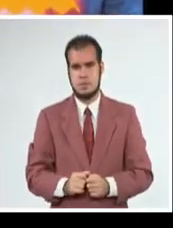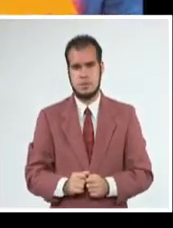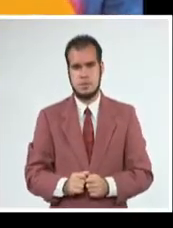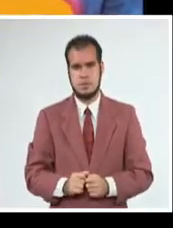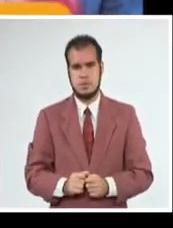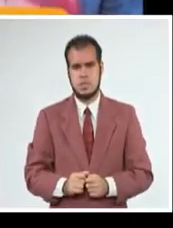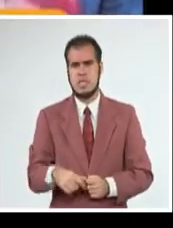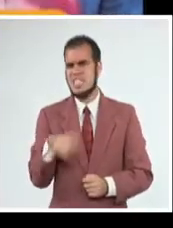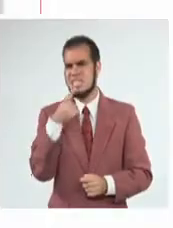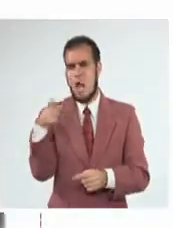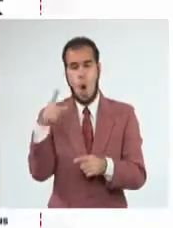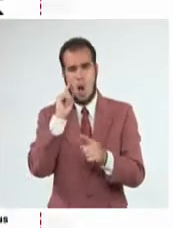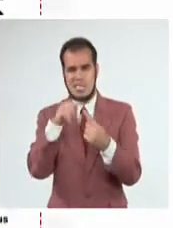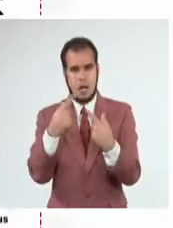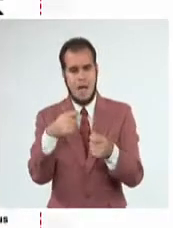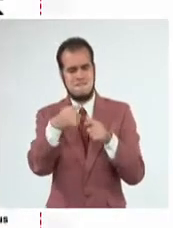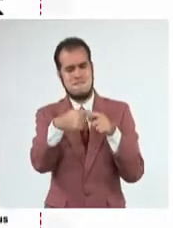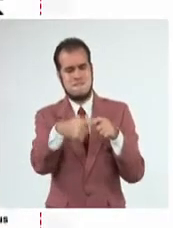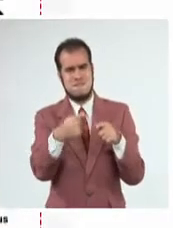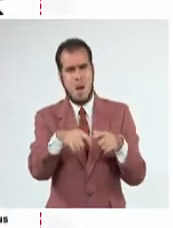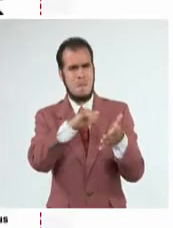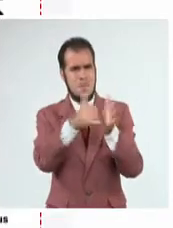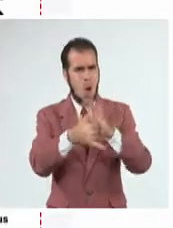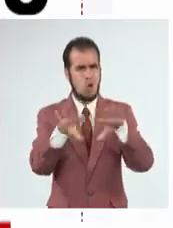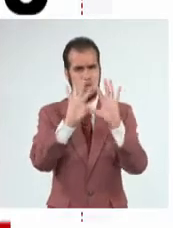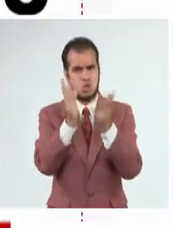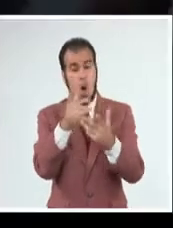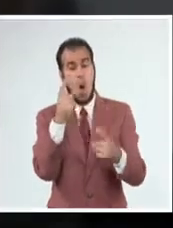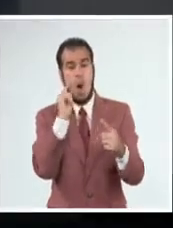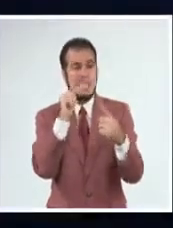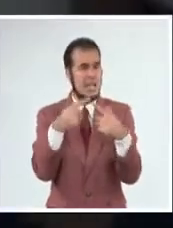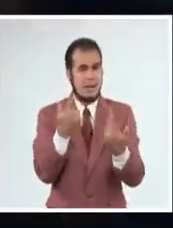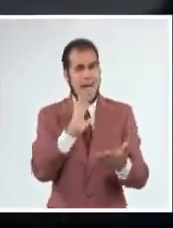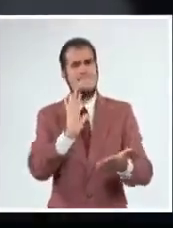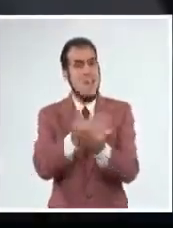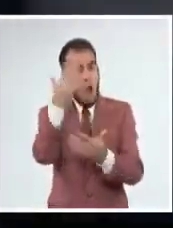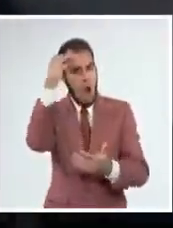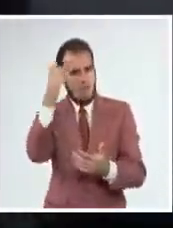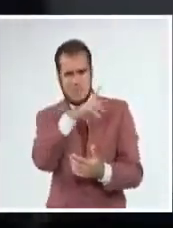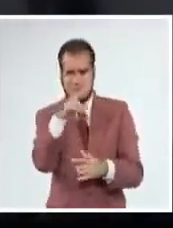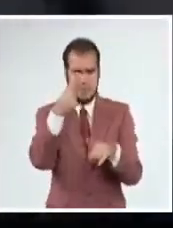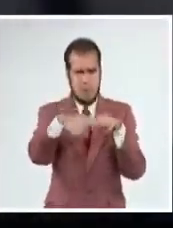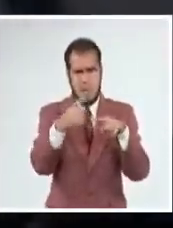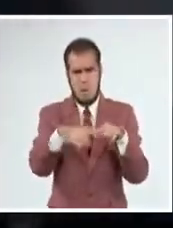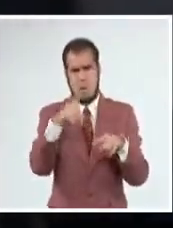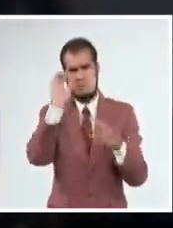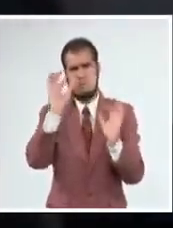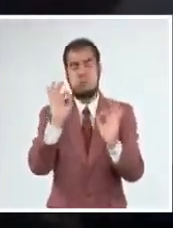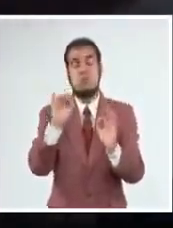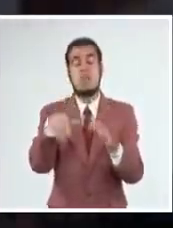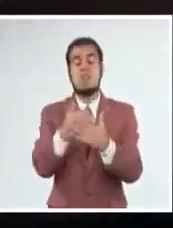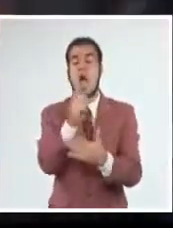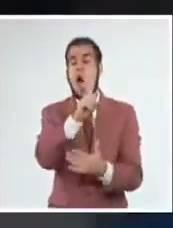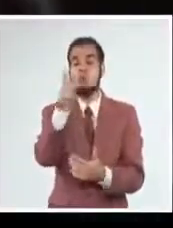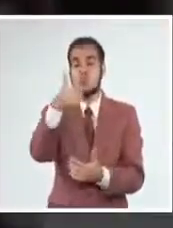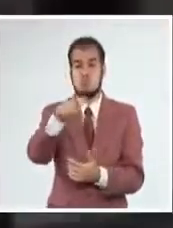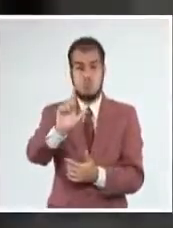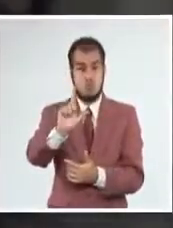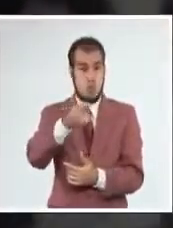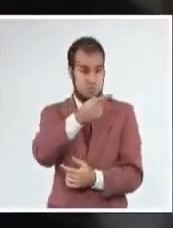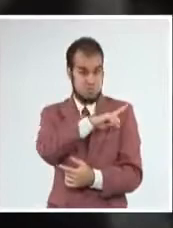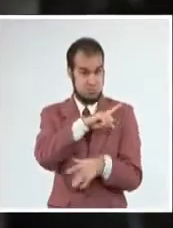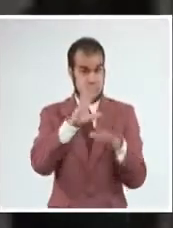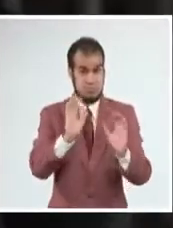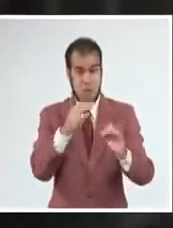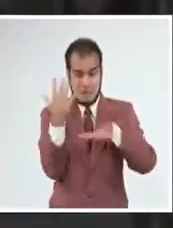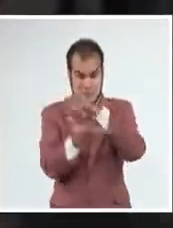Financiar proyectos de cambio de régimen a partir de los disturbios y hechos vandálicos del domingo 11 de julio es la